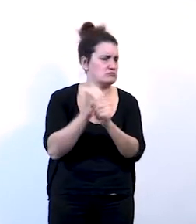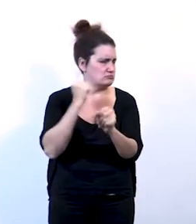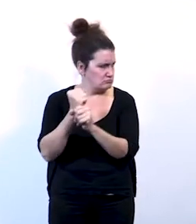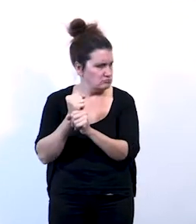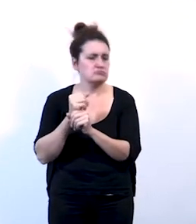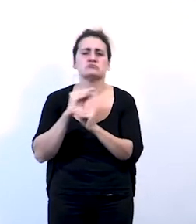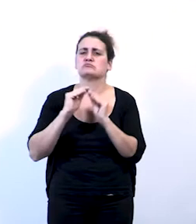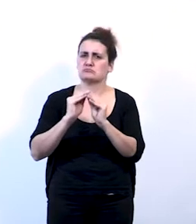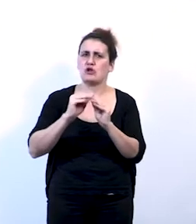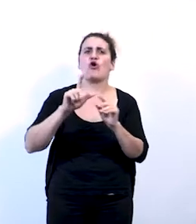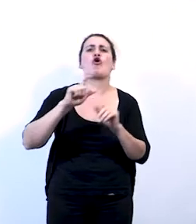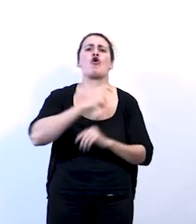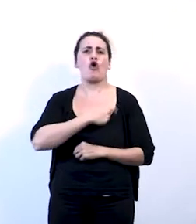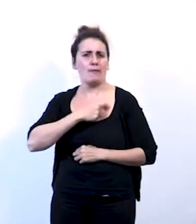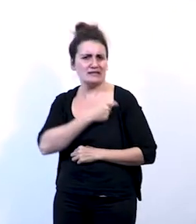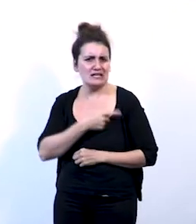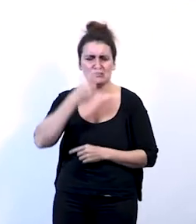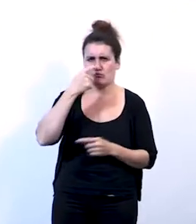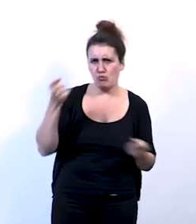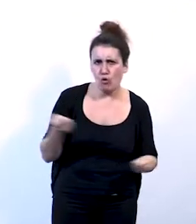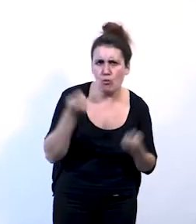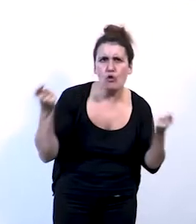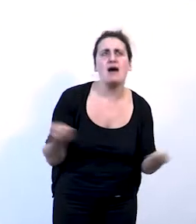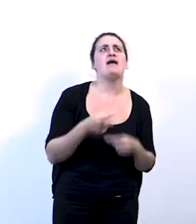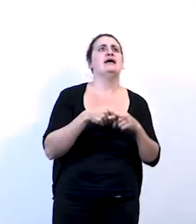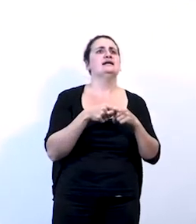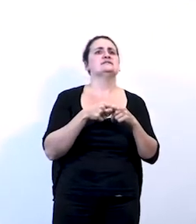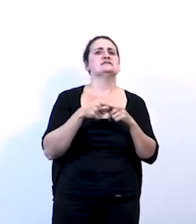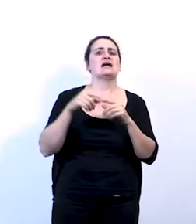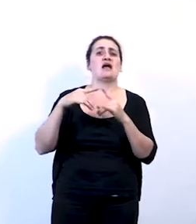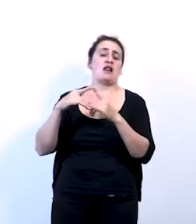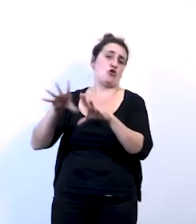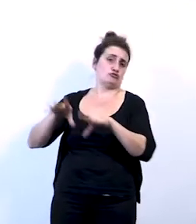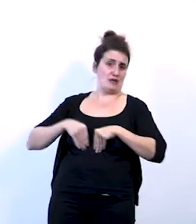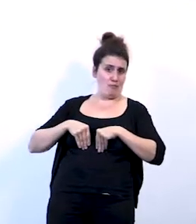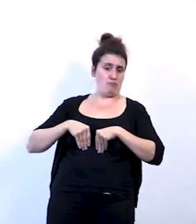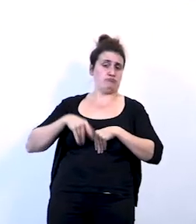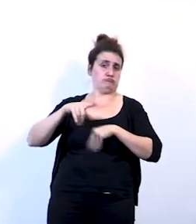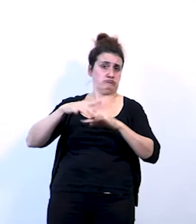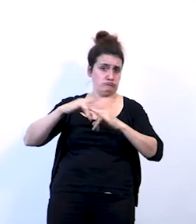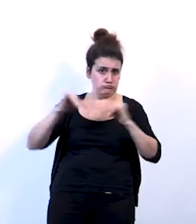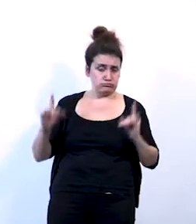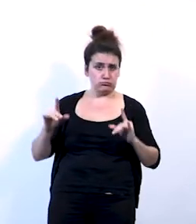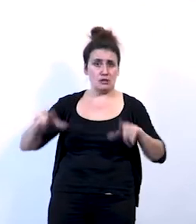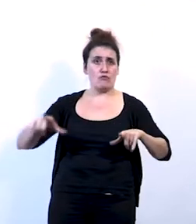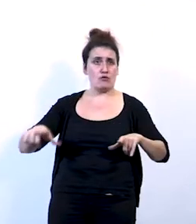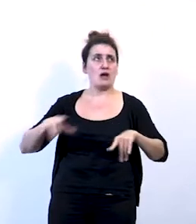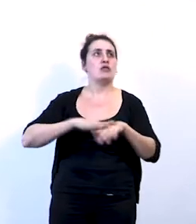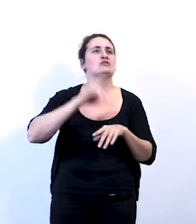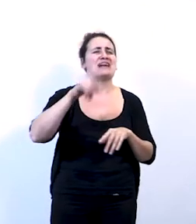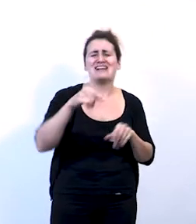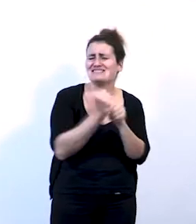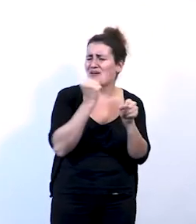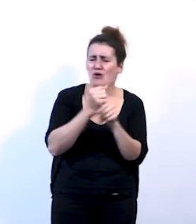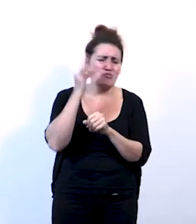y en los comités populares de los campos de refugiados. Hay tanto trabajo por parte de mujeres